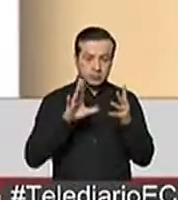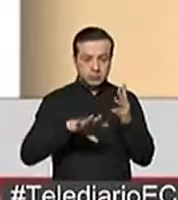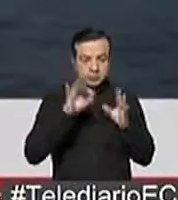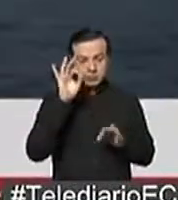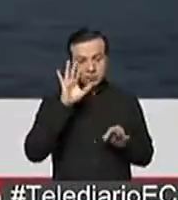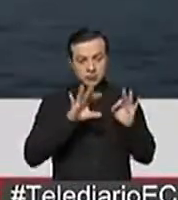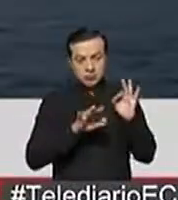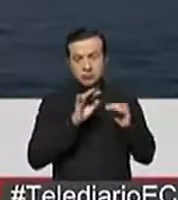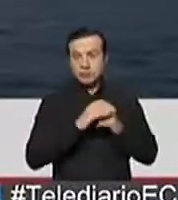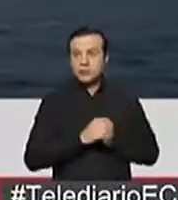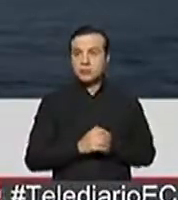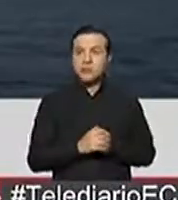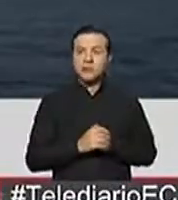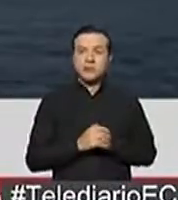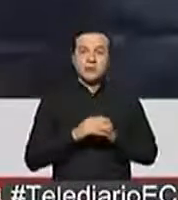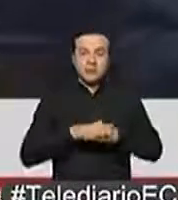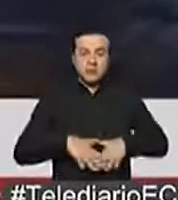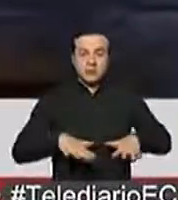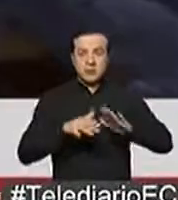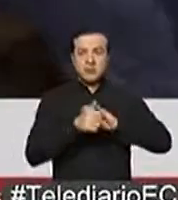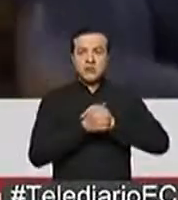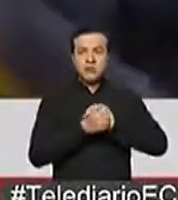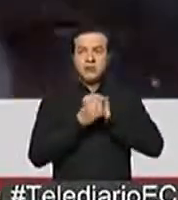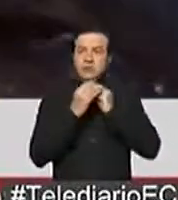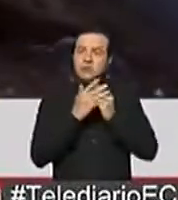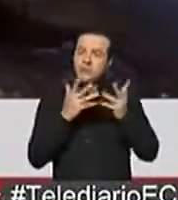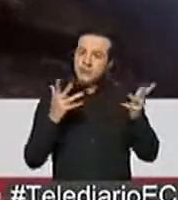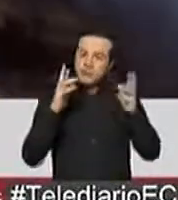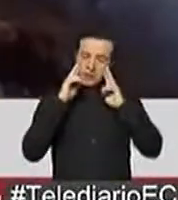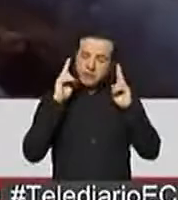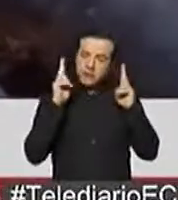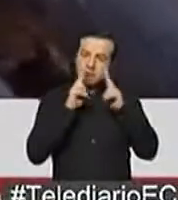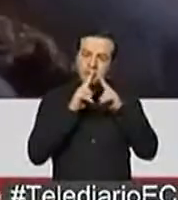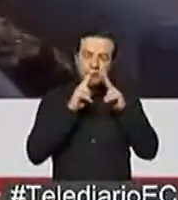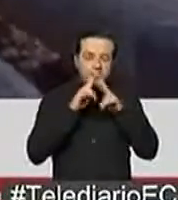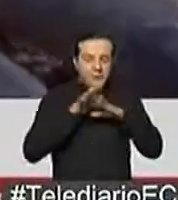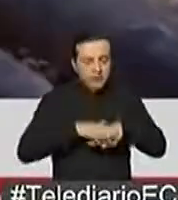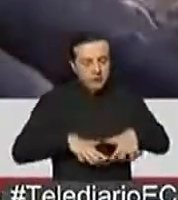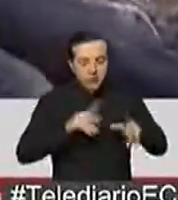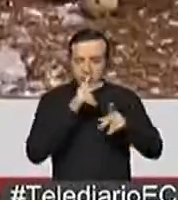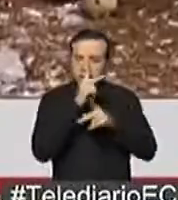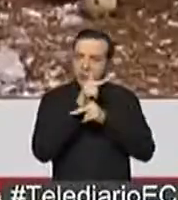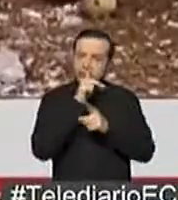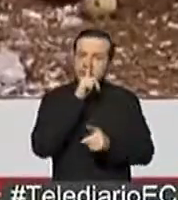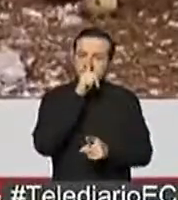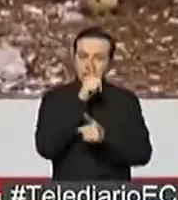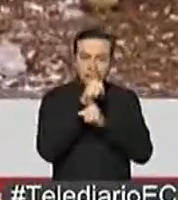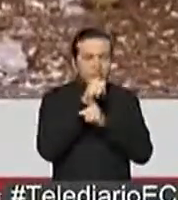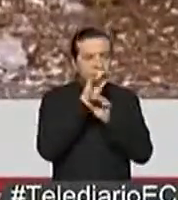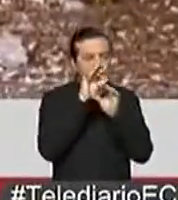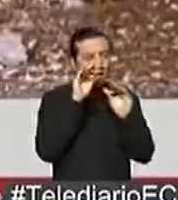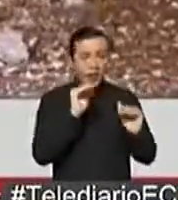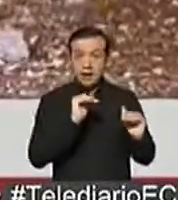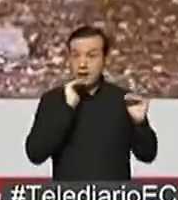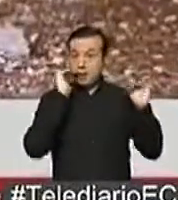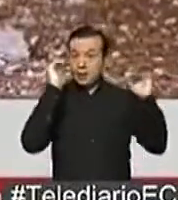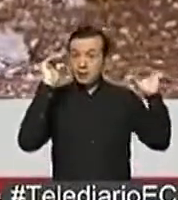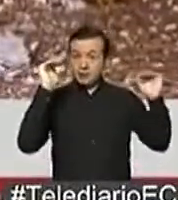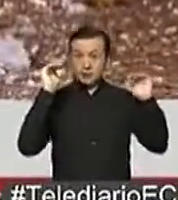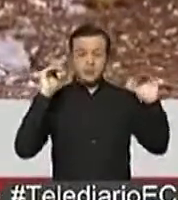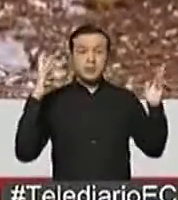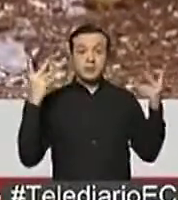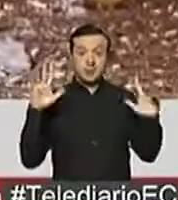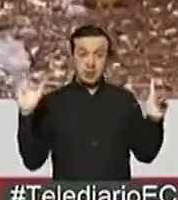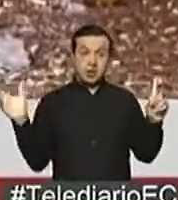descubrimiento. La Reserva Marina de Galápagos fue reconocida como una área protegida de excelencia, por lo que